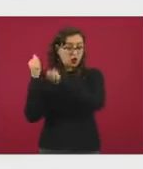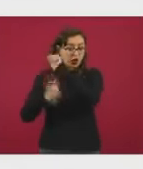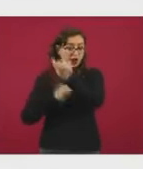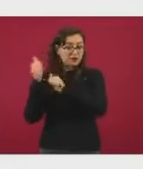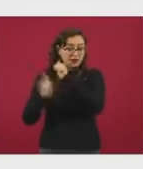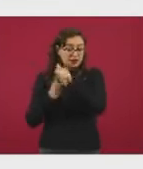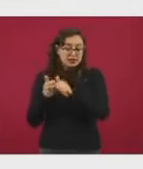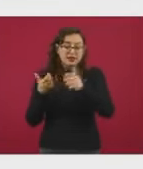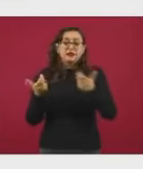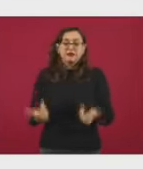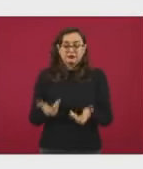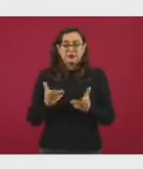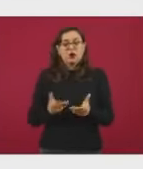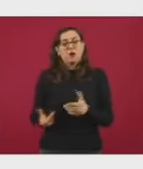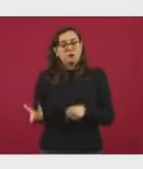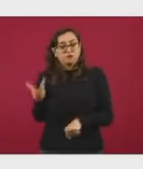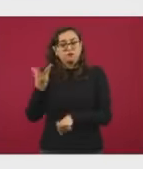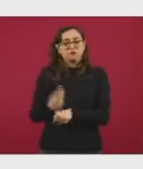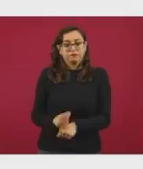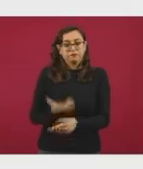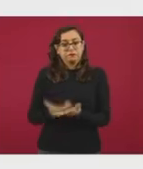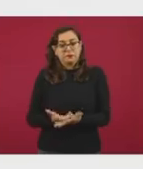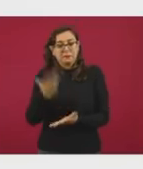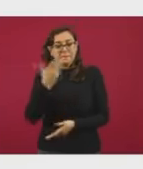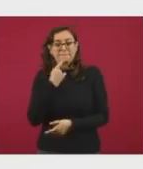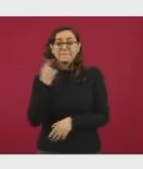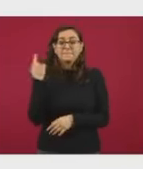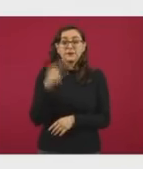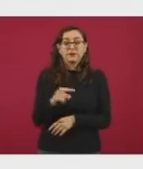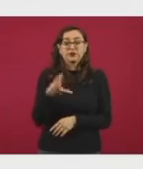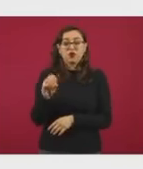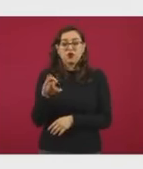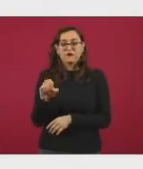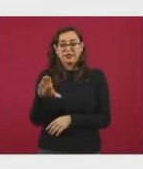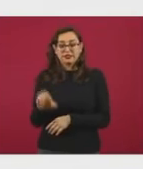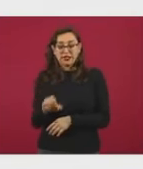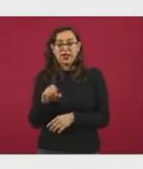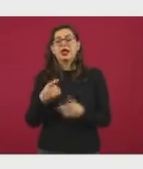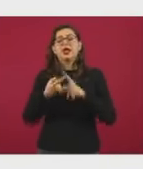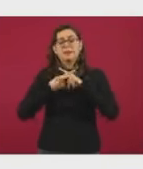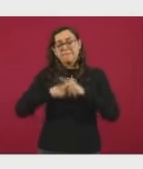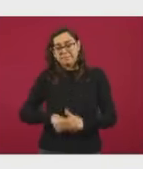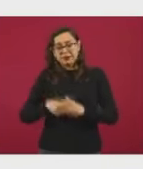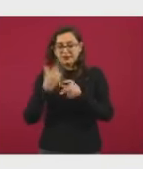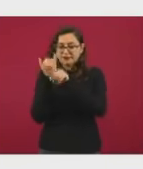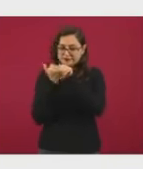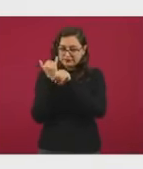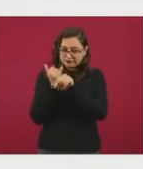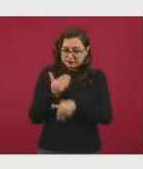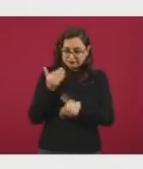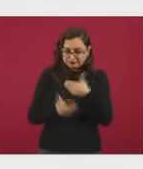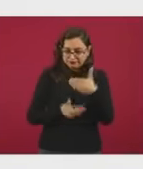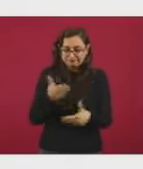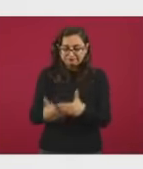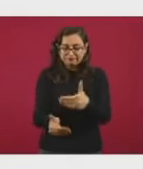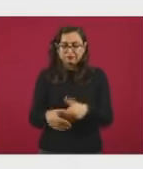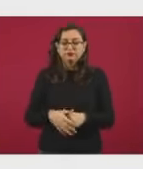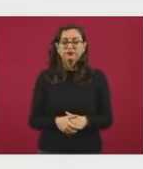la COFESE emite un acuerdo para el inicio de las investigaciones de manera